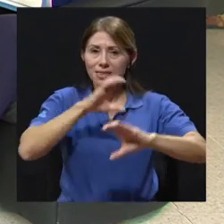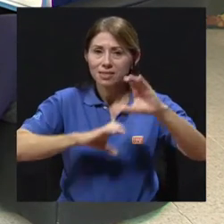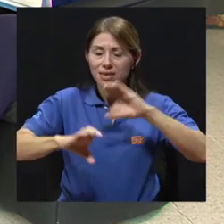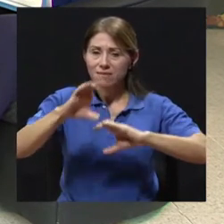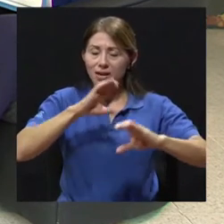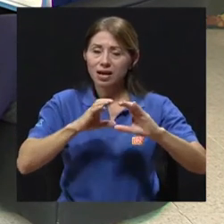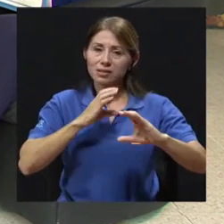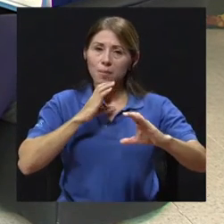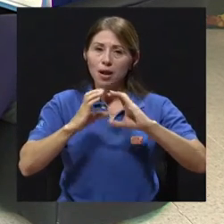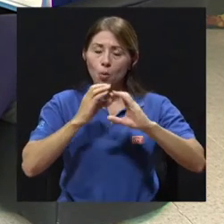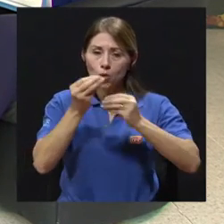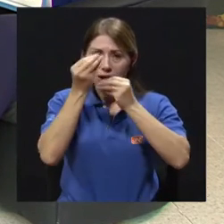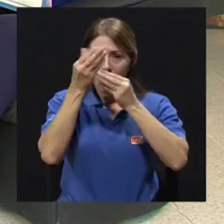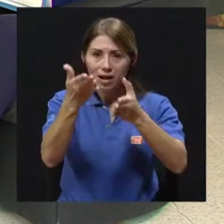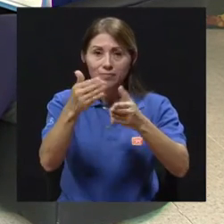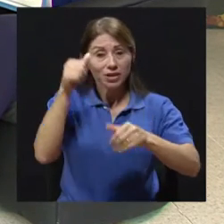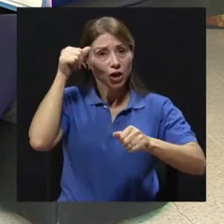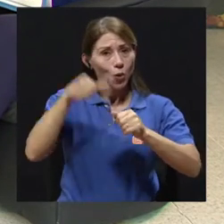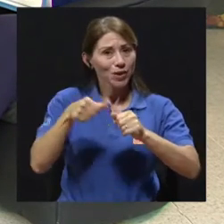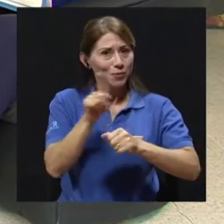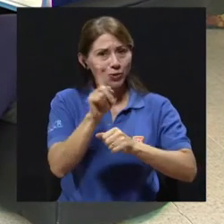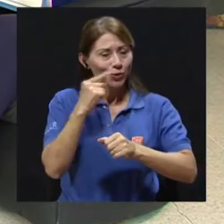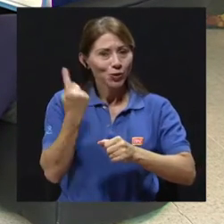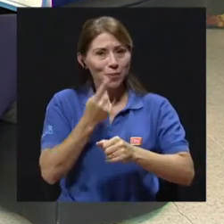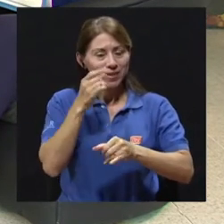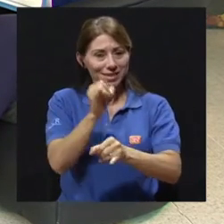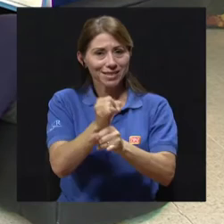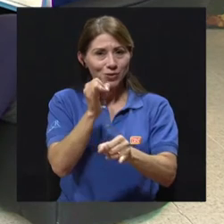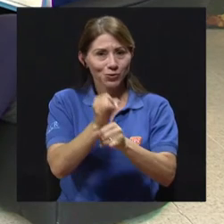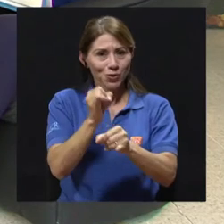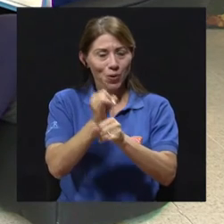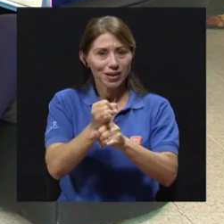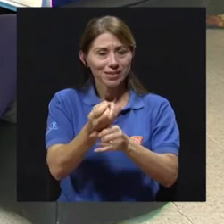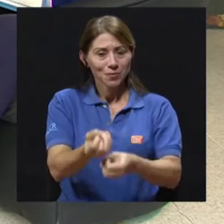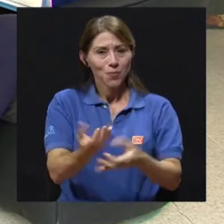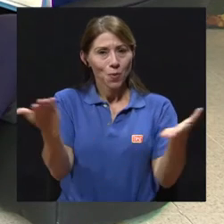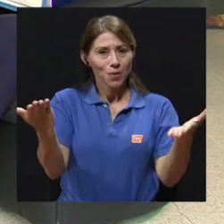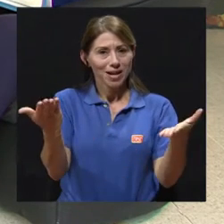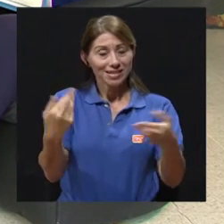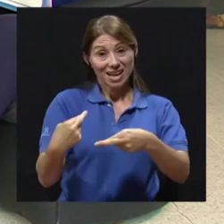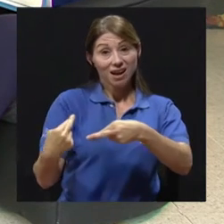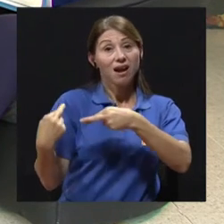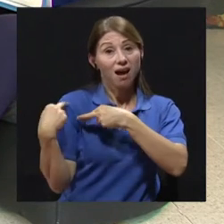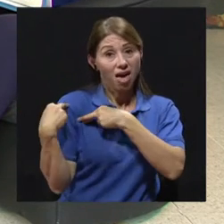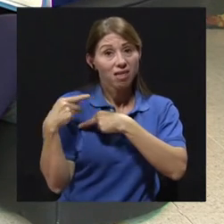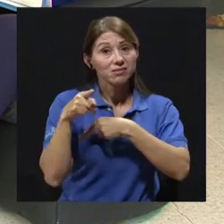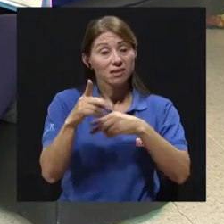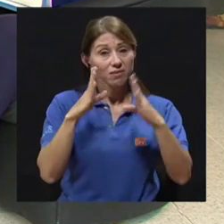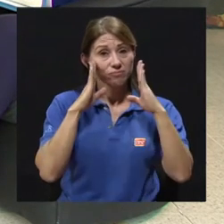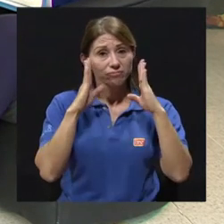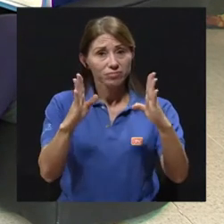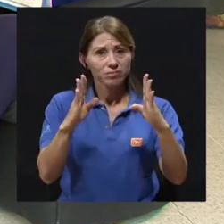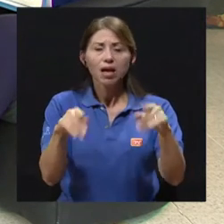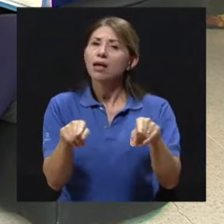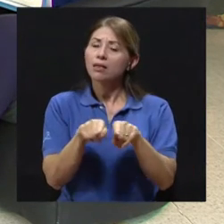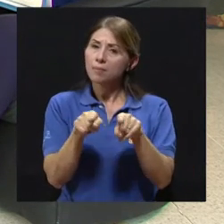ventaja. Recordemos que no solo las instituciones del Estado son las encargadas de prevenir en temas como estos tan delicados, sino que desde la familia, que es el